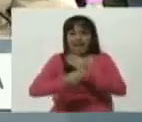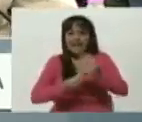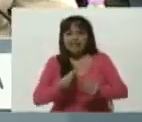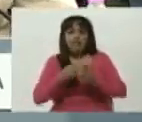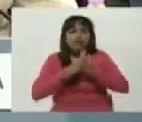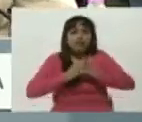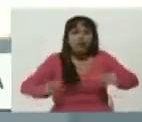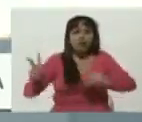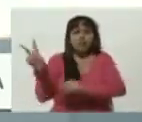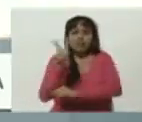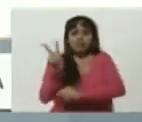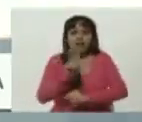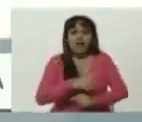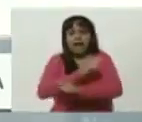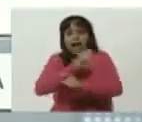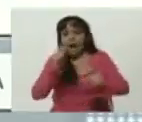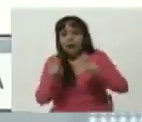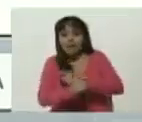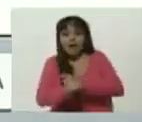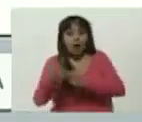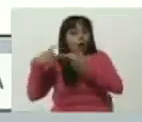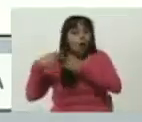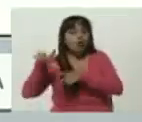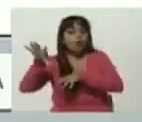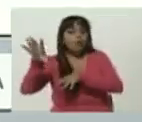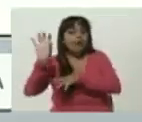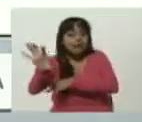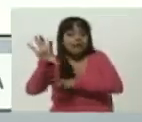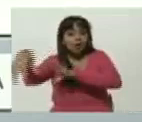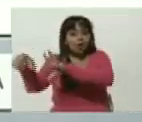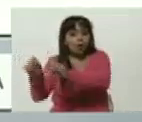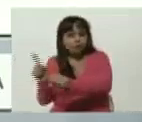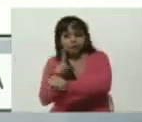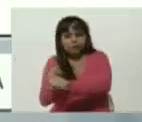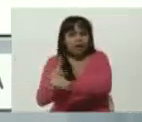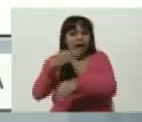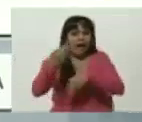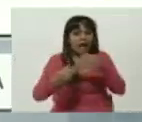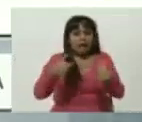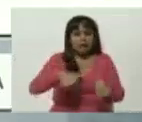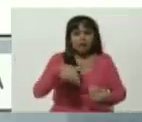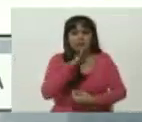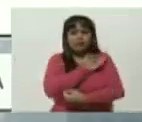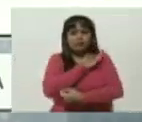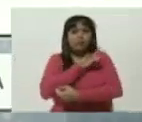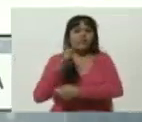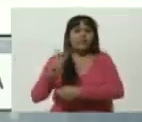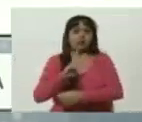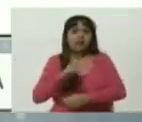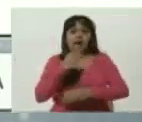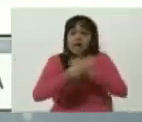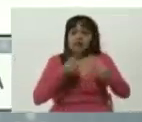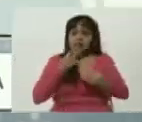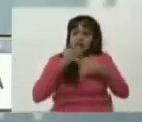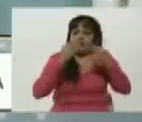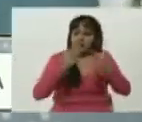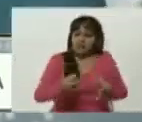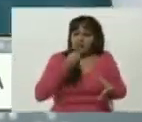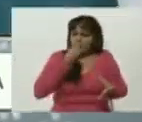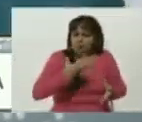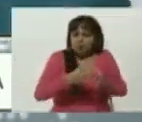Venezuela, sustituir las importaciones y producir con calidad, como estamos produciendo, además con bastante